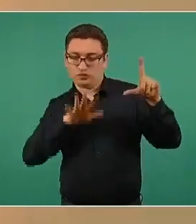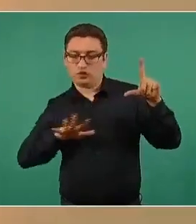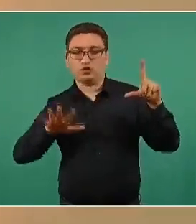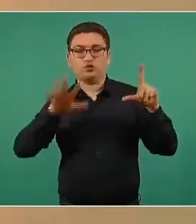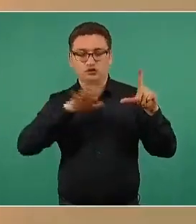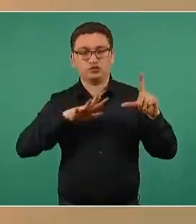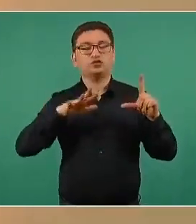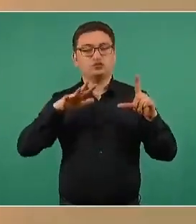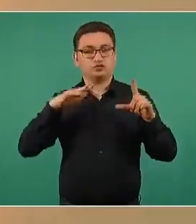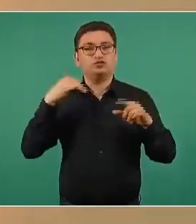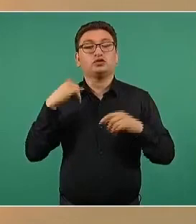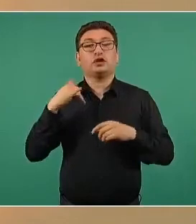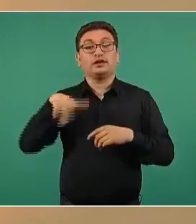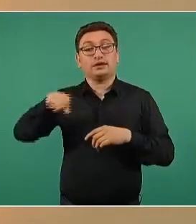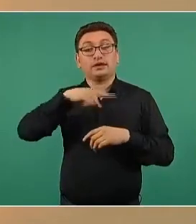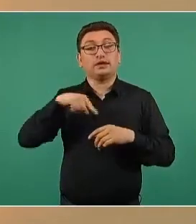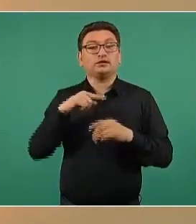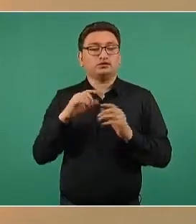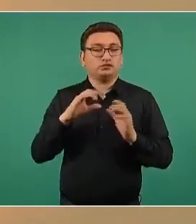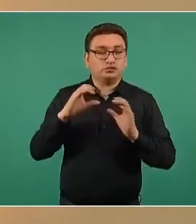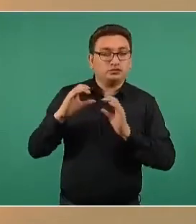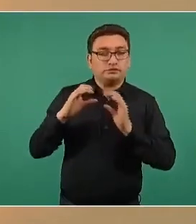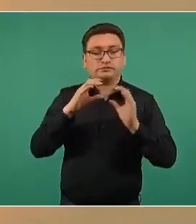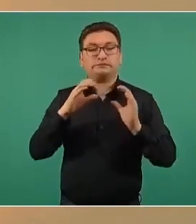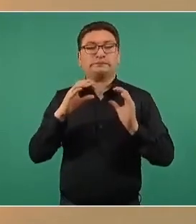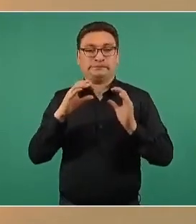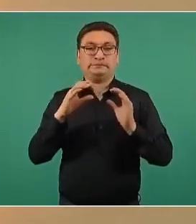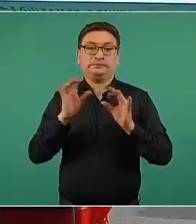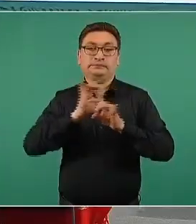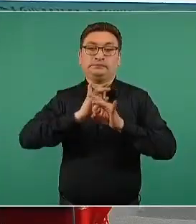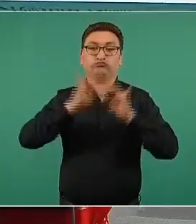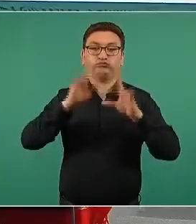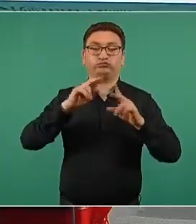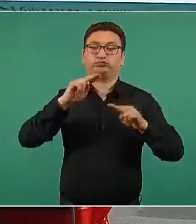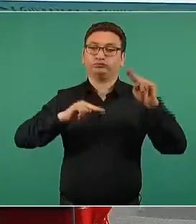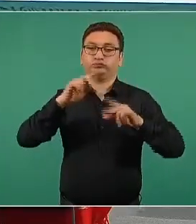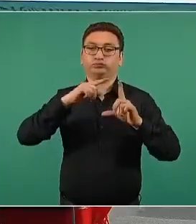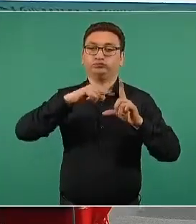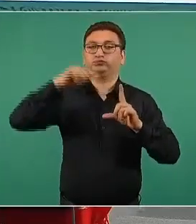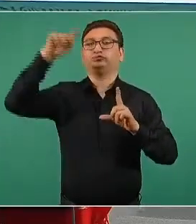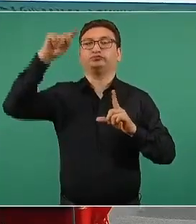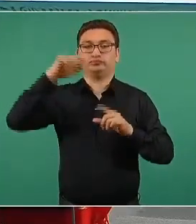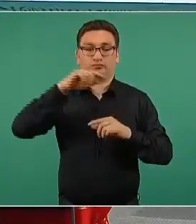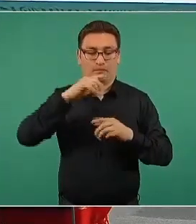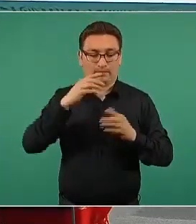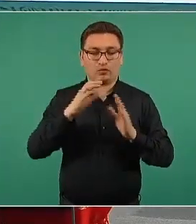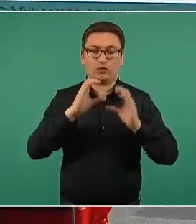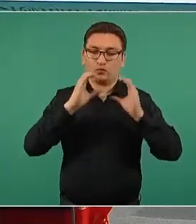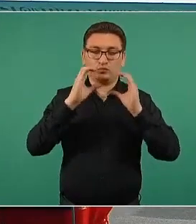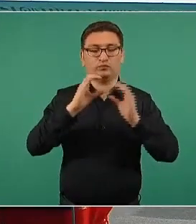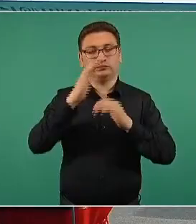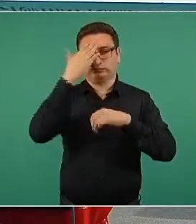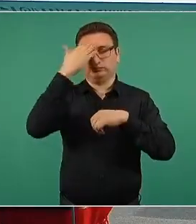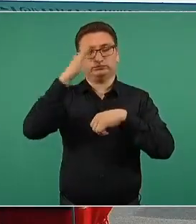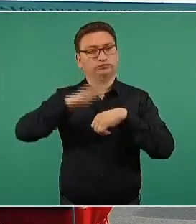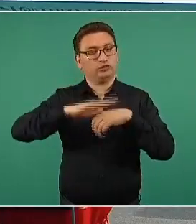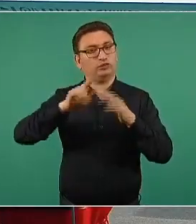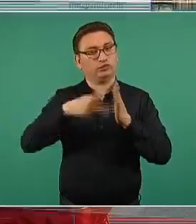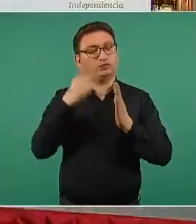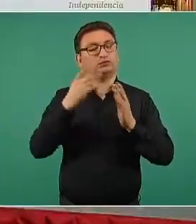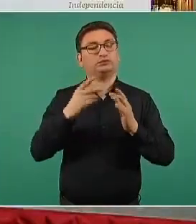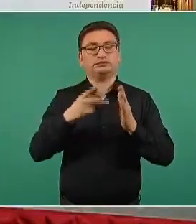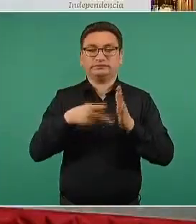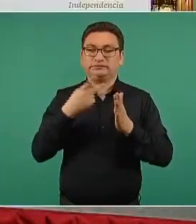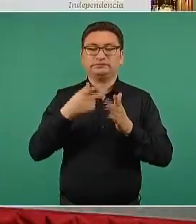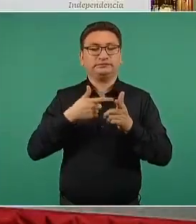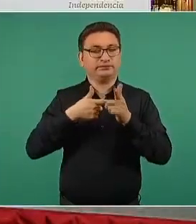Yucatán estamos viendo que pues esta situación puede haber un incremento de casos. Entonces, recordar siempre estas medidas y